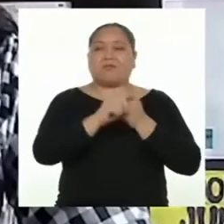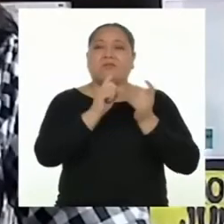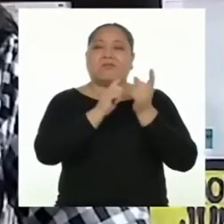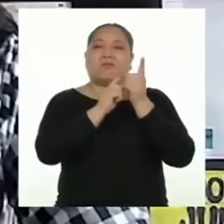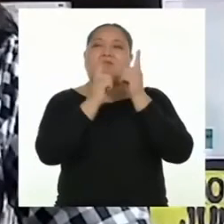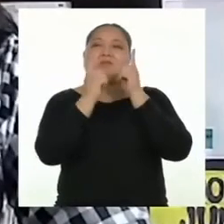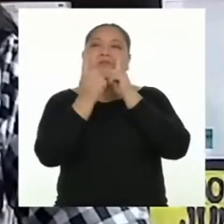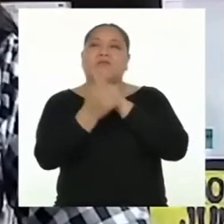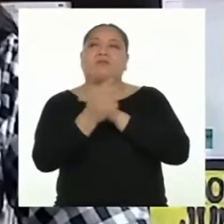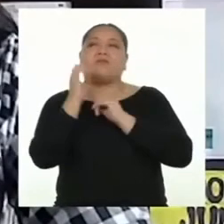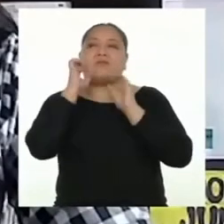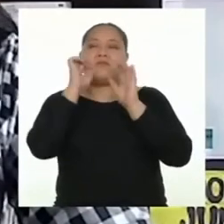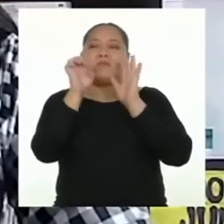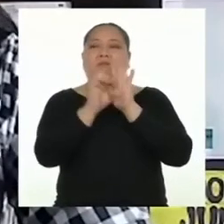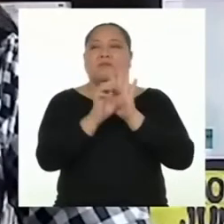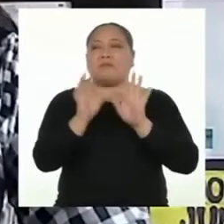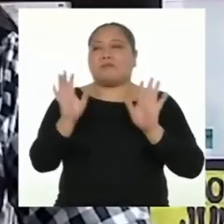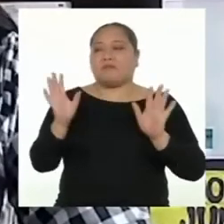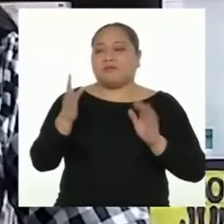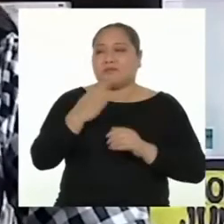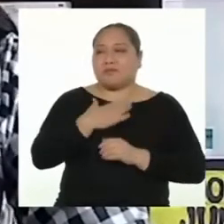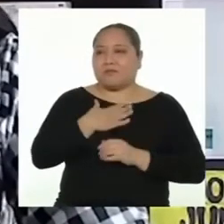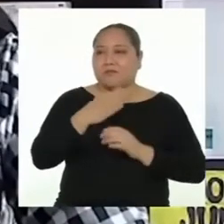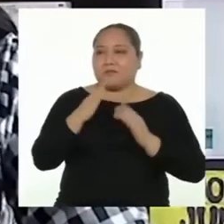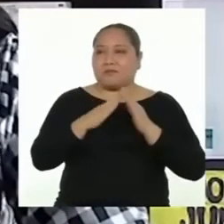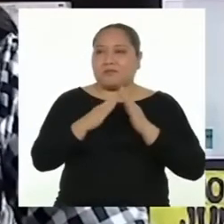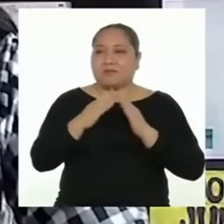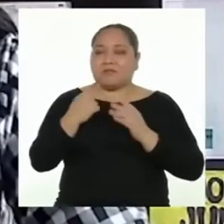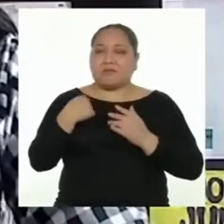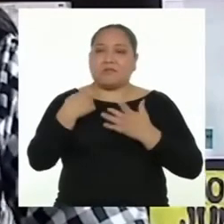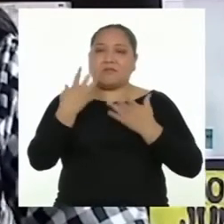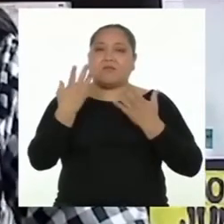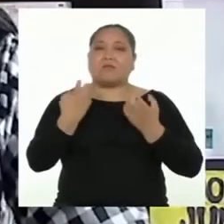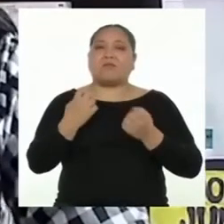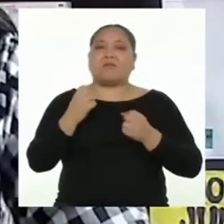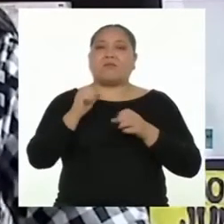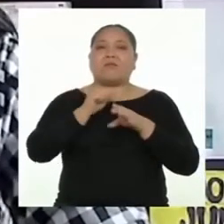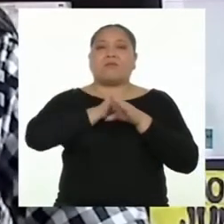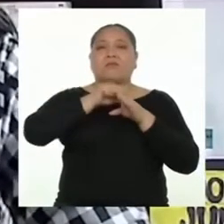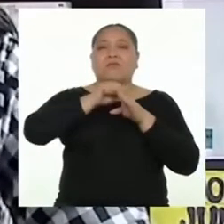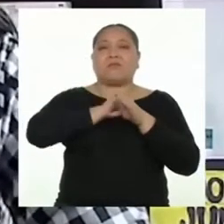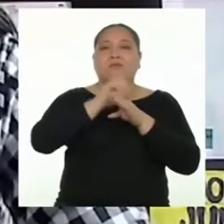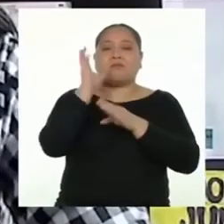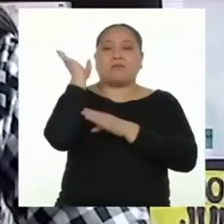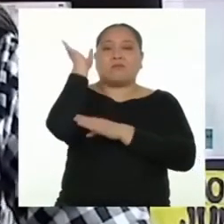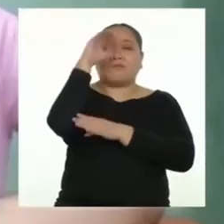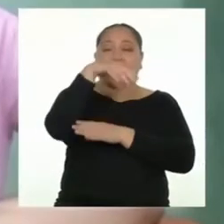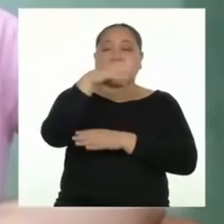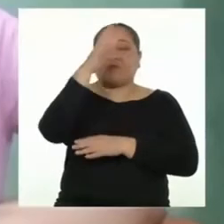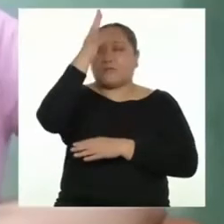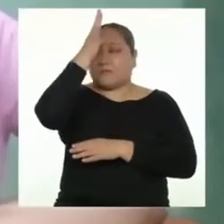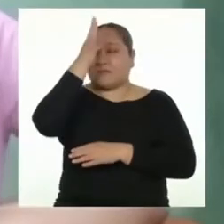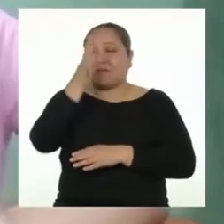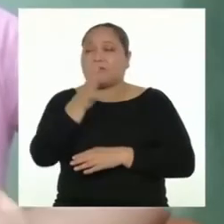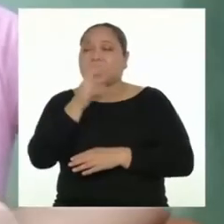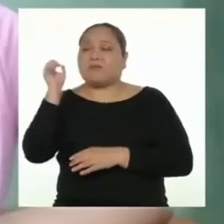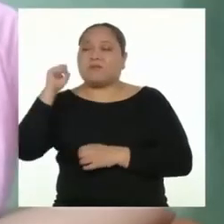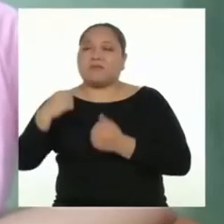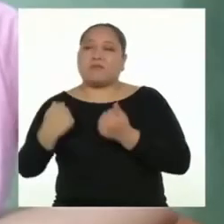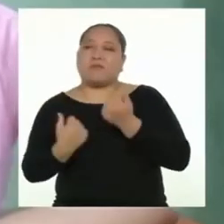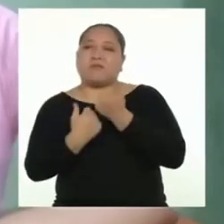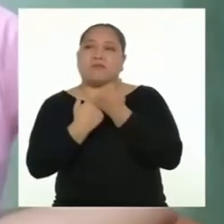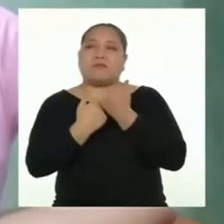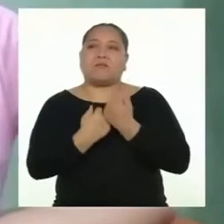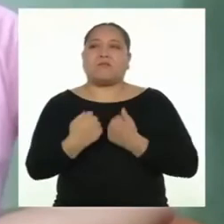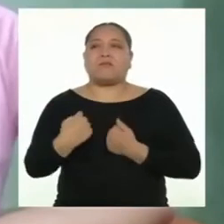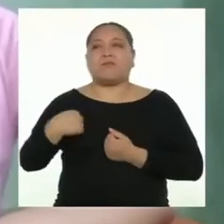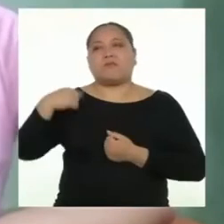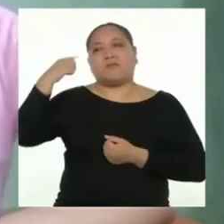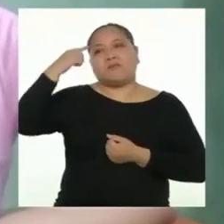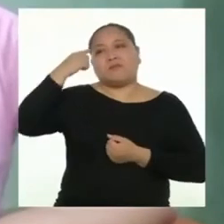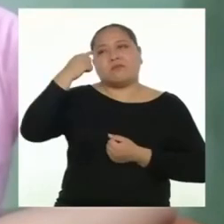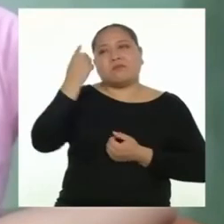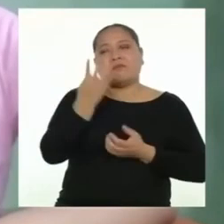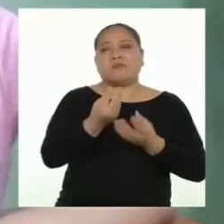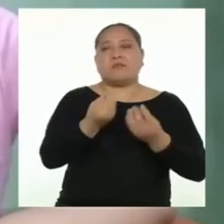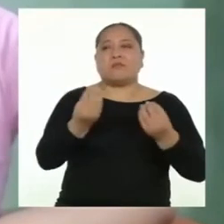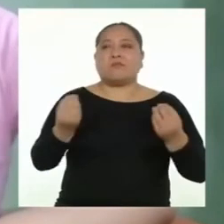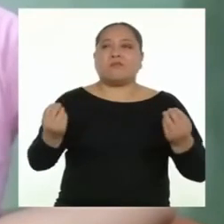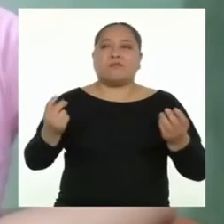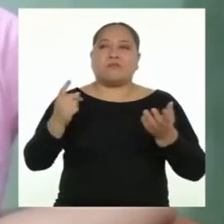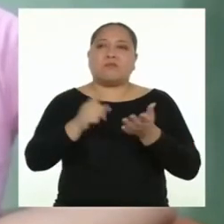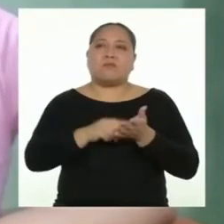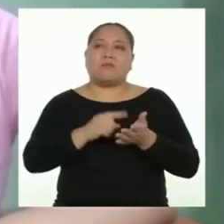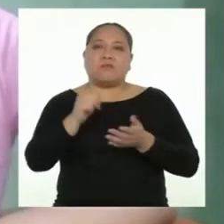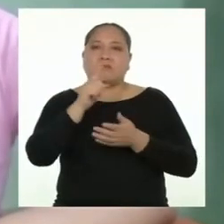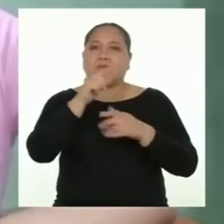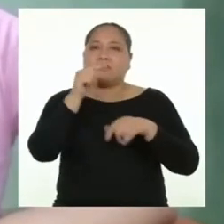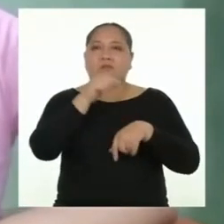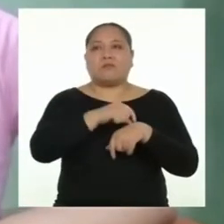va cambiando. Por ejemplo, en mi caso, yo quería practicar básquet y mis padres sí me apoyaron. Bueno, yo creo que es porque muchas veces